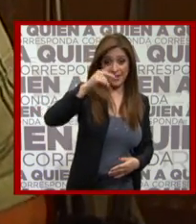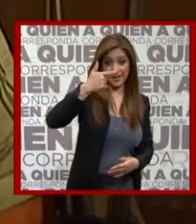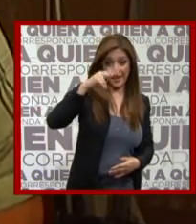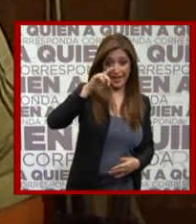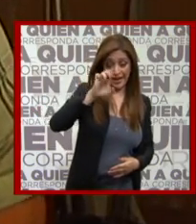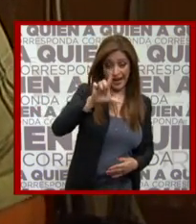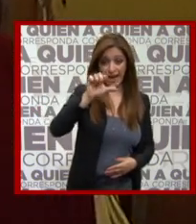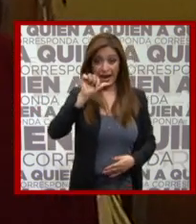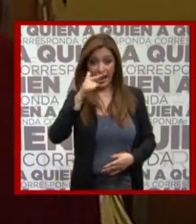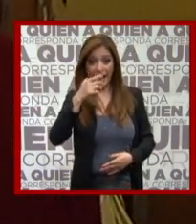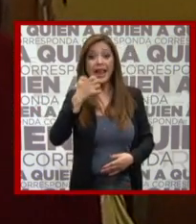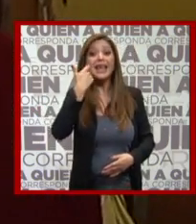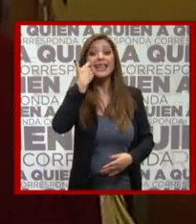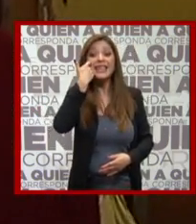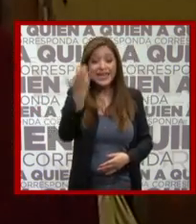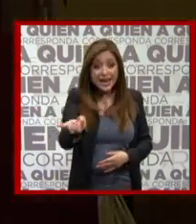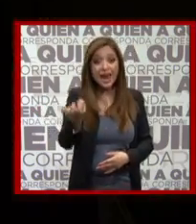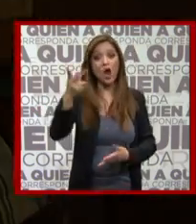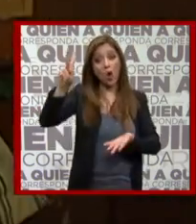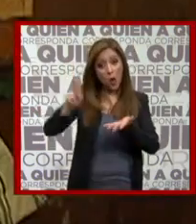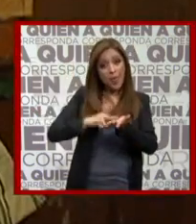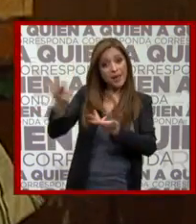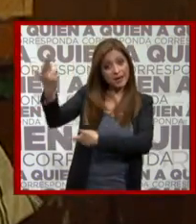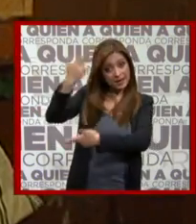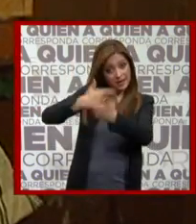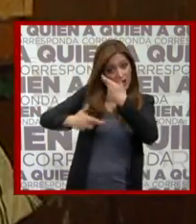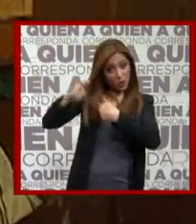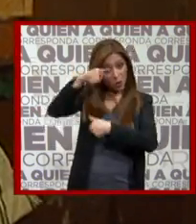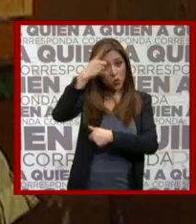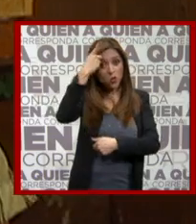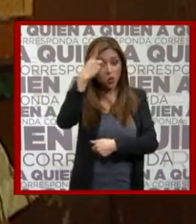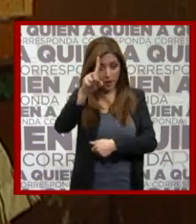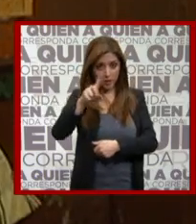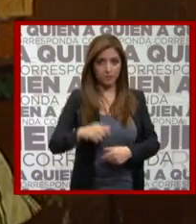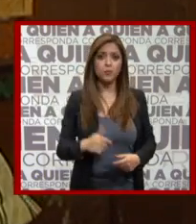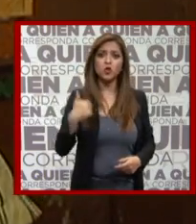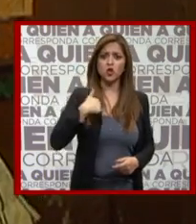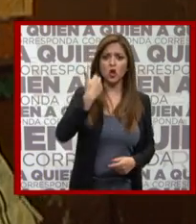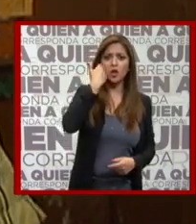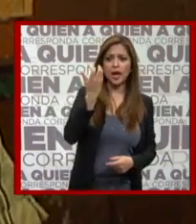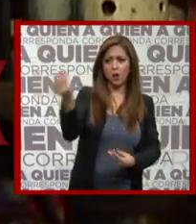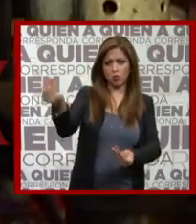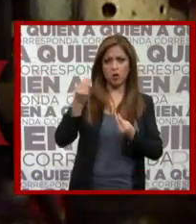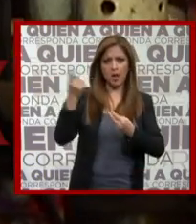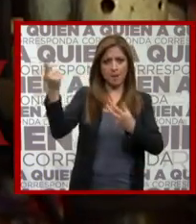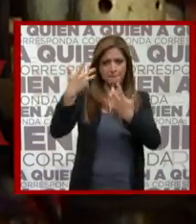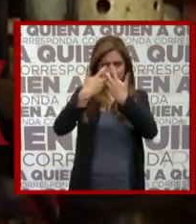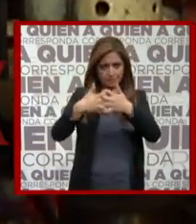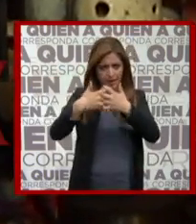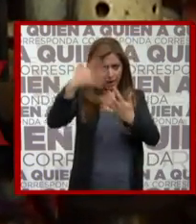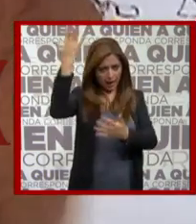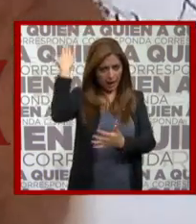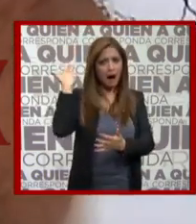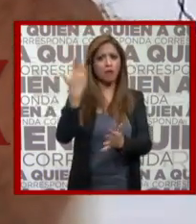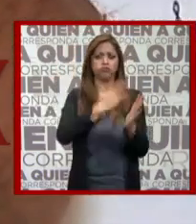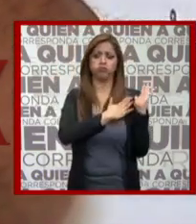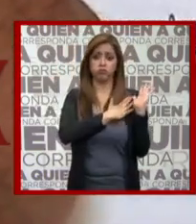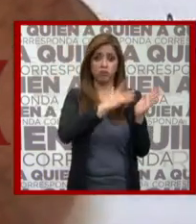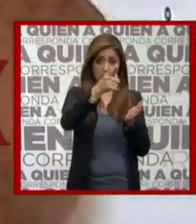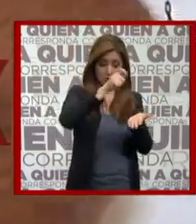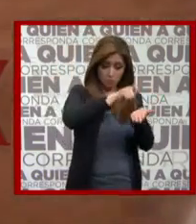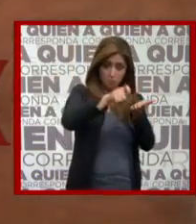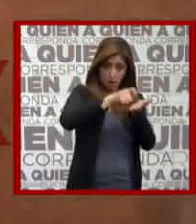desesperado. Quiere recuperar lo que ya es suyo. Que él cumpla con su parte y me entregue la máquina prometida. Me firmó un documento, él